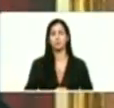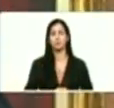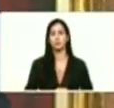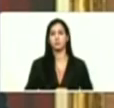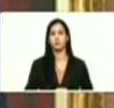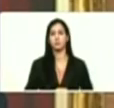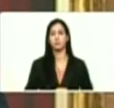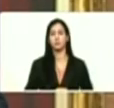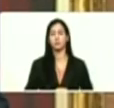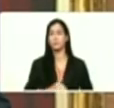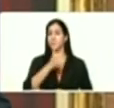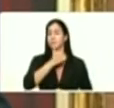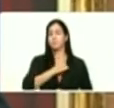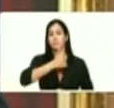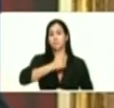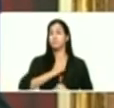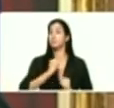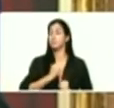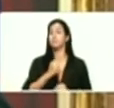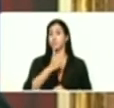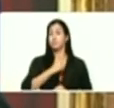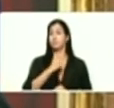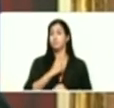haciendo de tripas corazón les digo